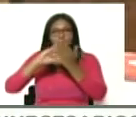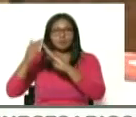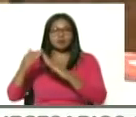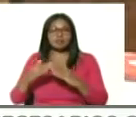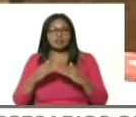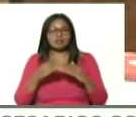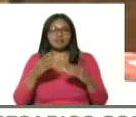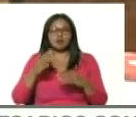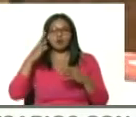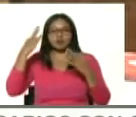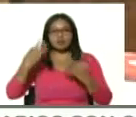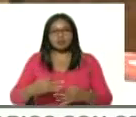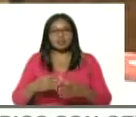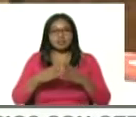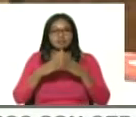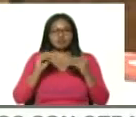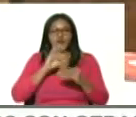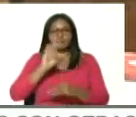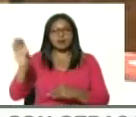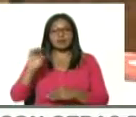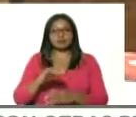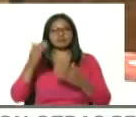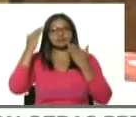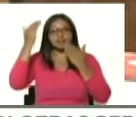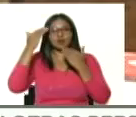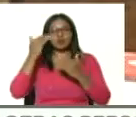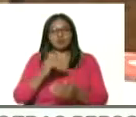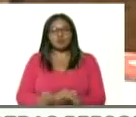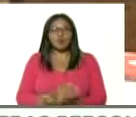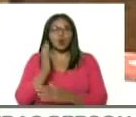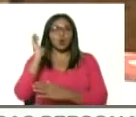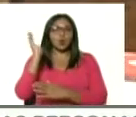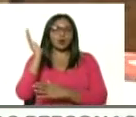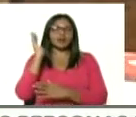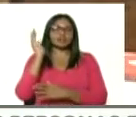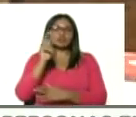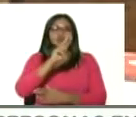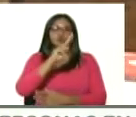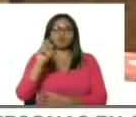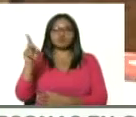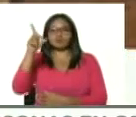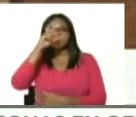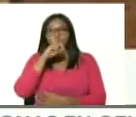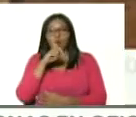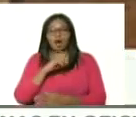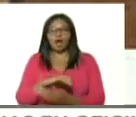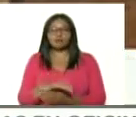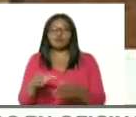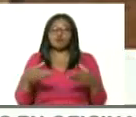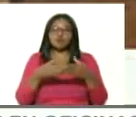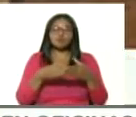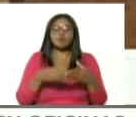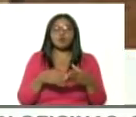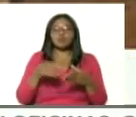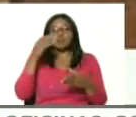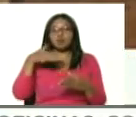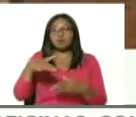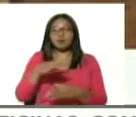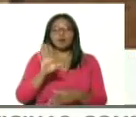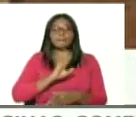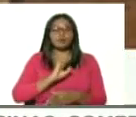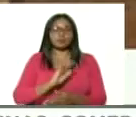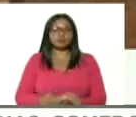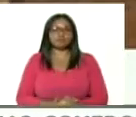originarios de todo el país. Mi saludo al Congreso Bicentenario, capítulo de los pueblos originarios. Y ya